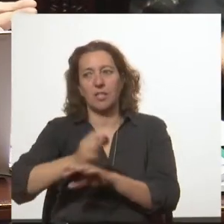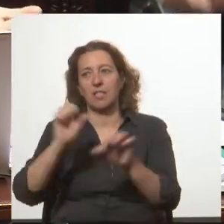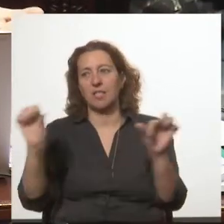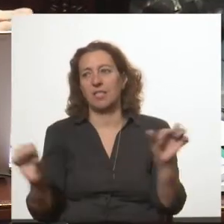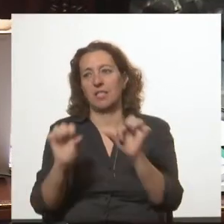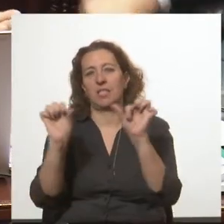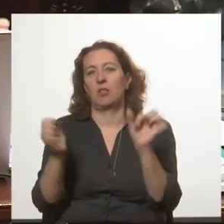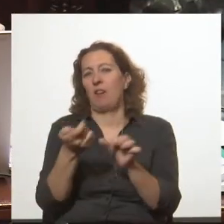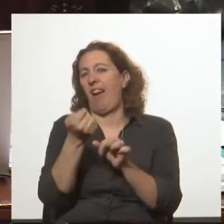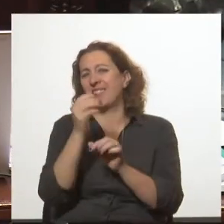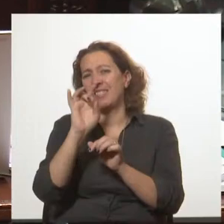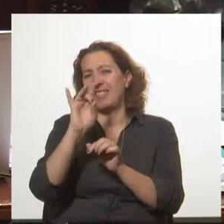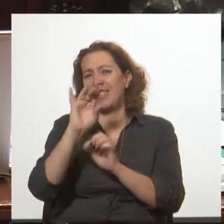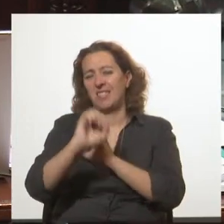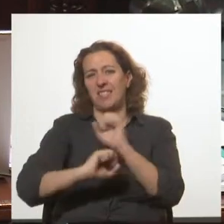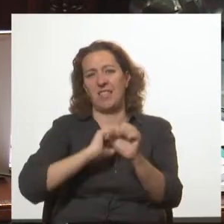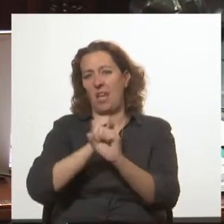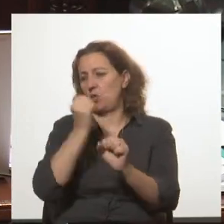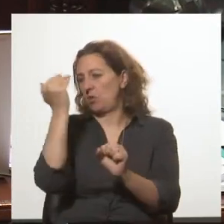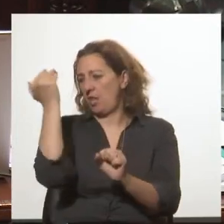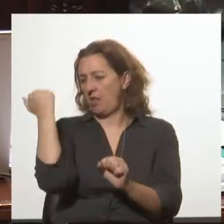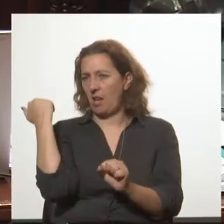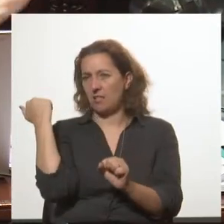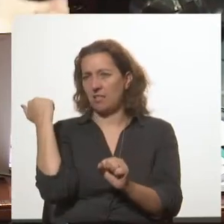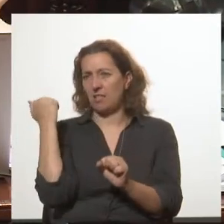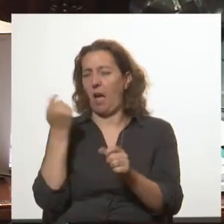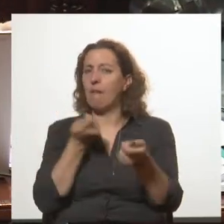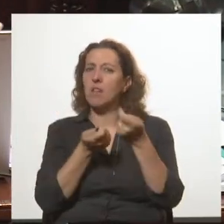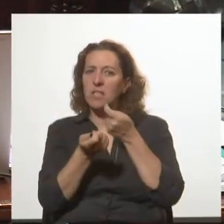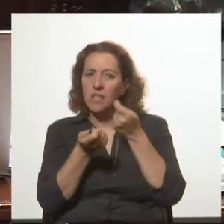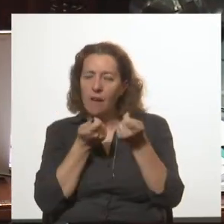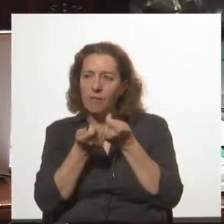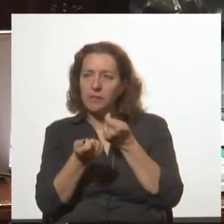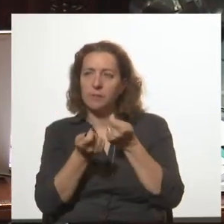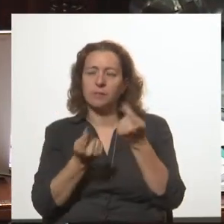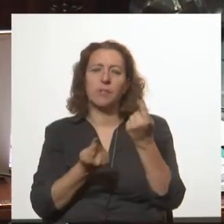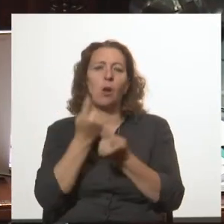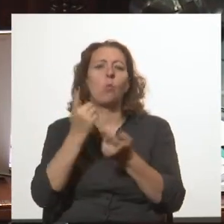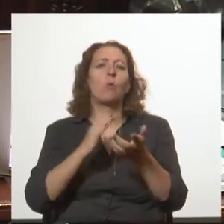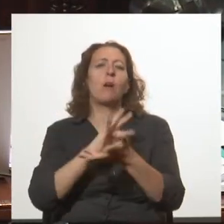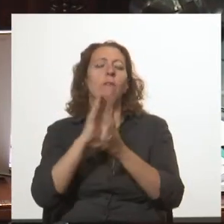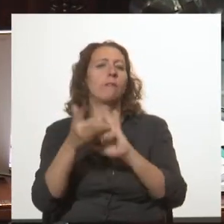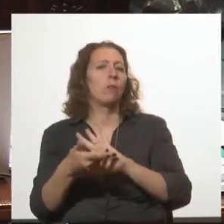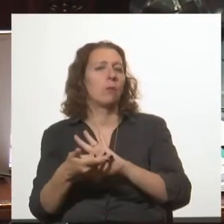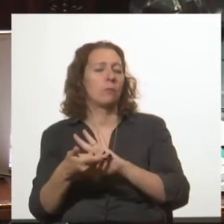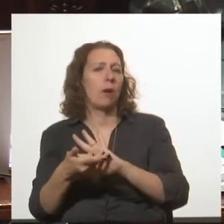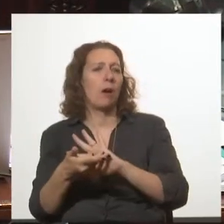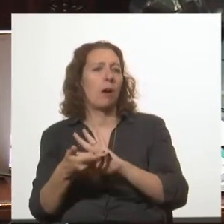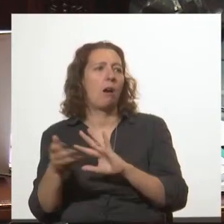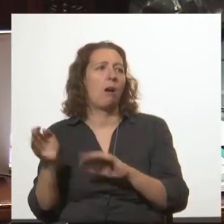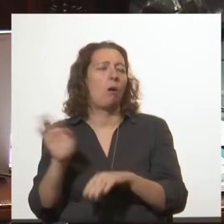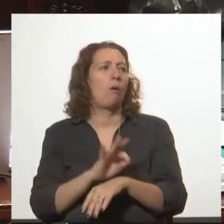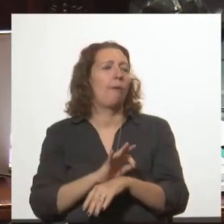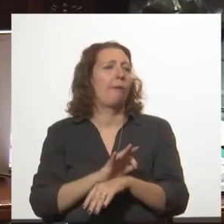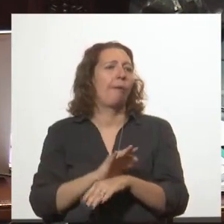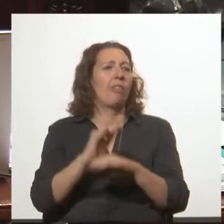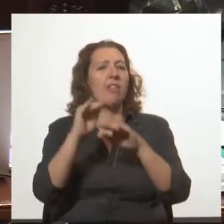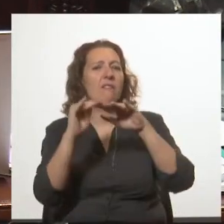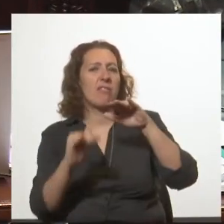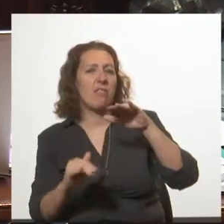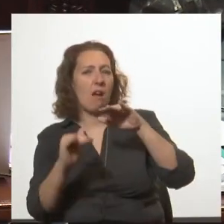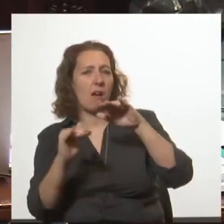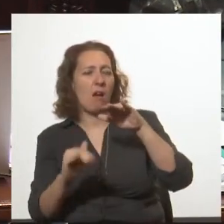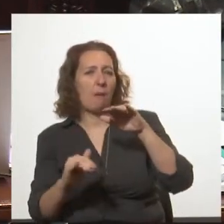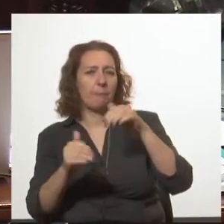adoptado casi quince años atrás afectaban de alguna manera o ponían en desventaja competitiva